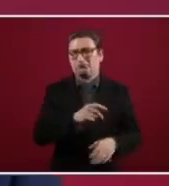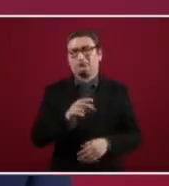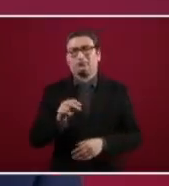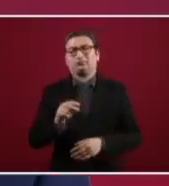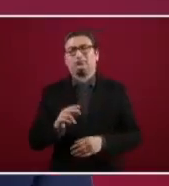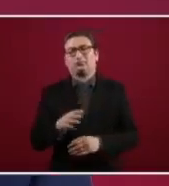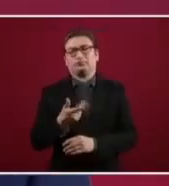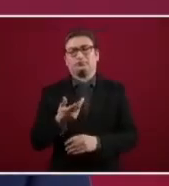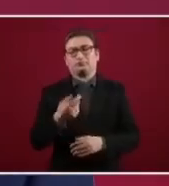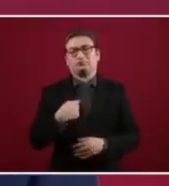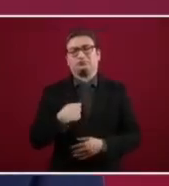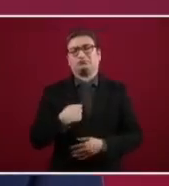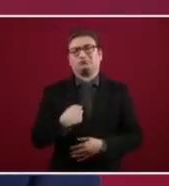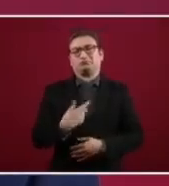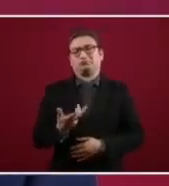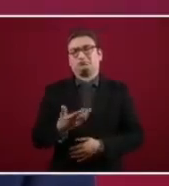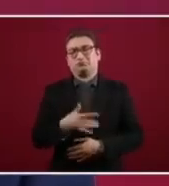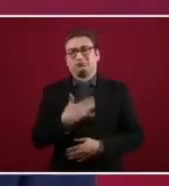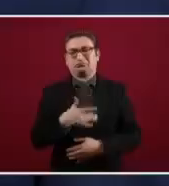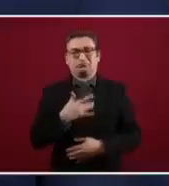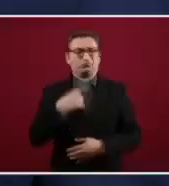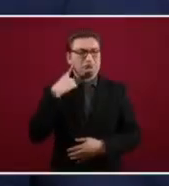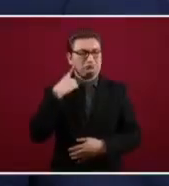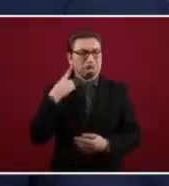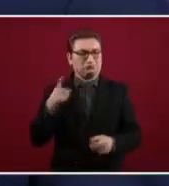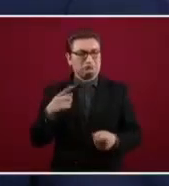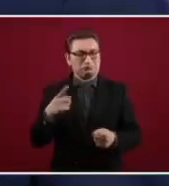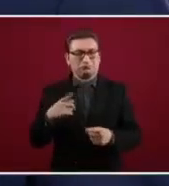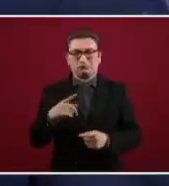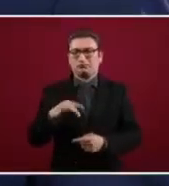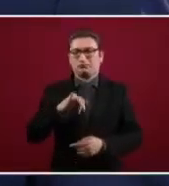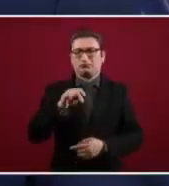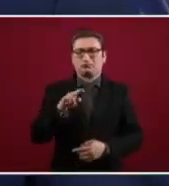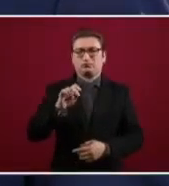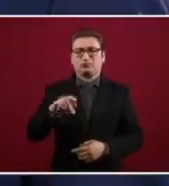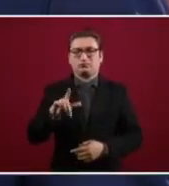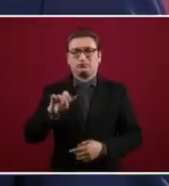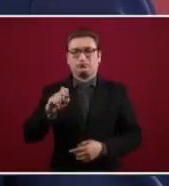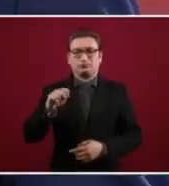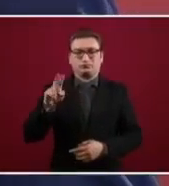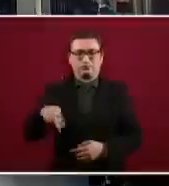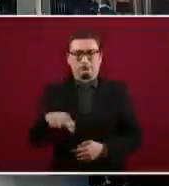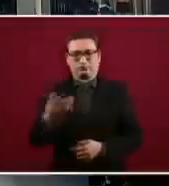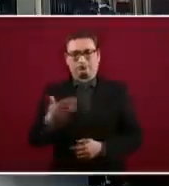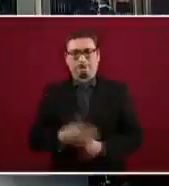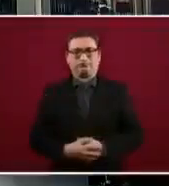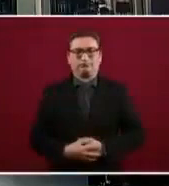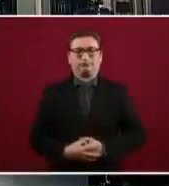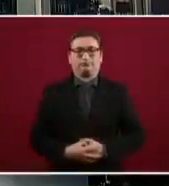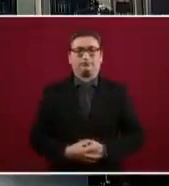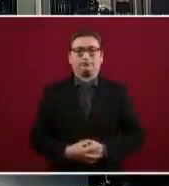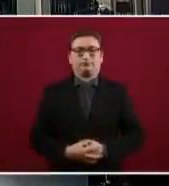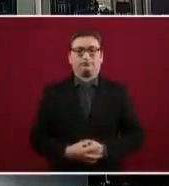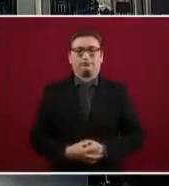por eso este sigo escuchando a john leen gracias